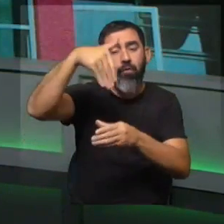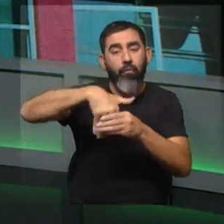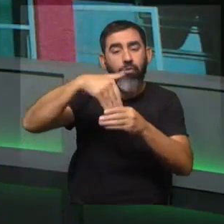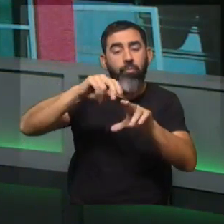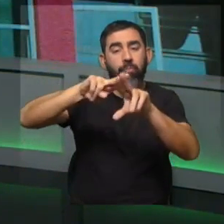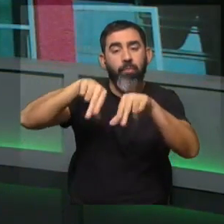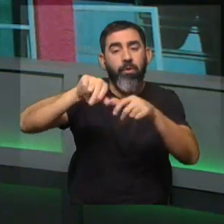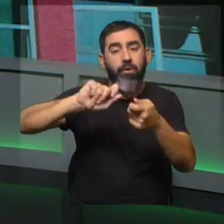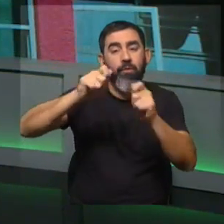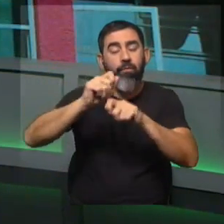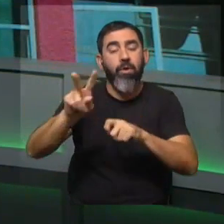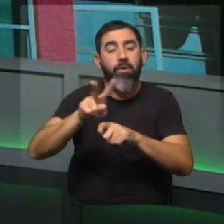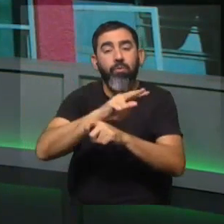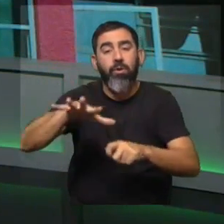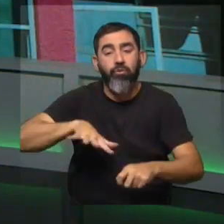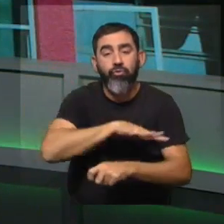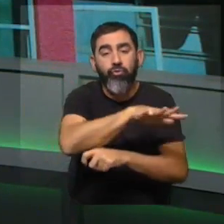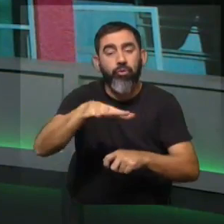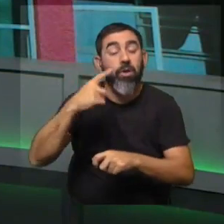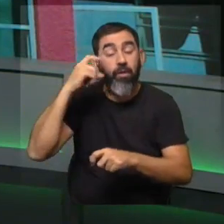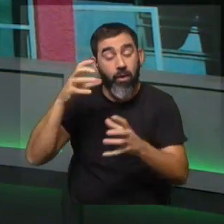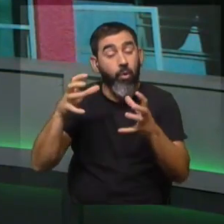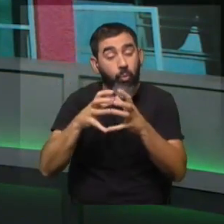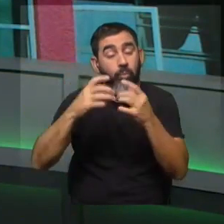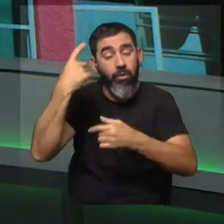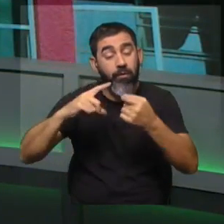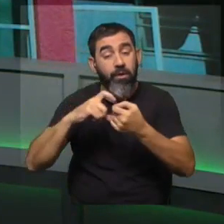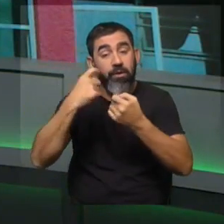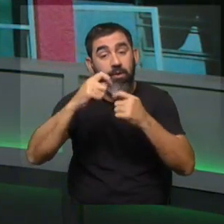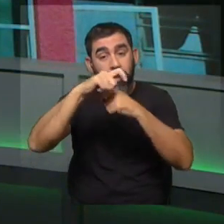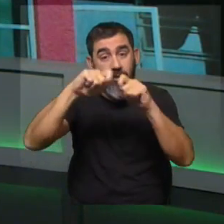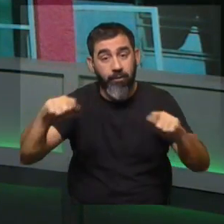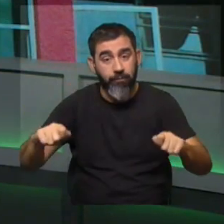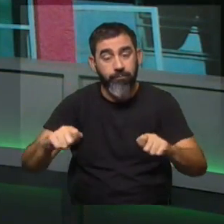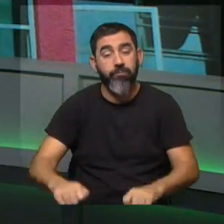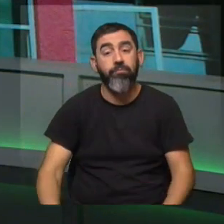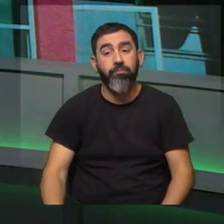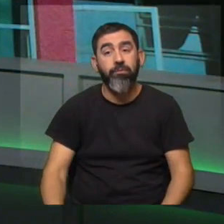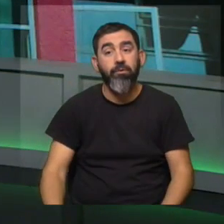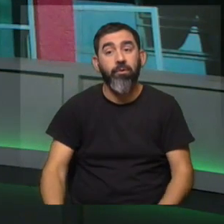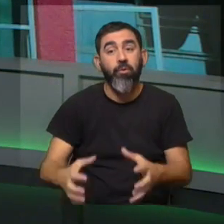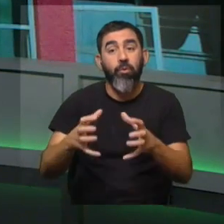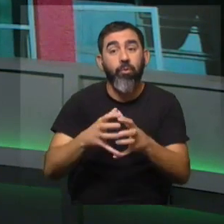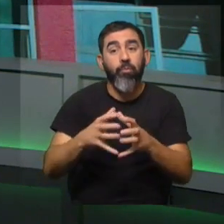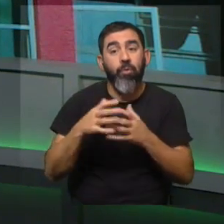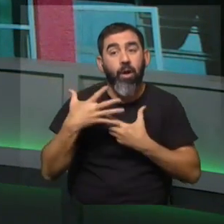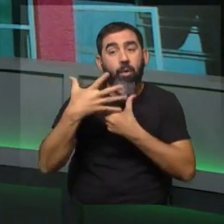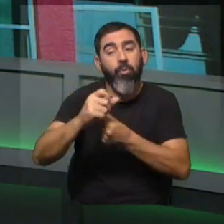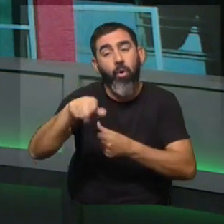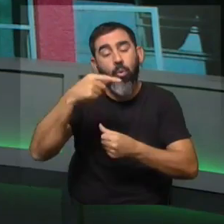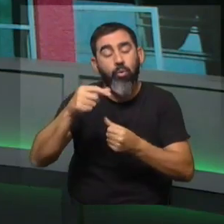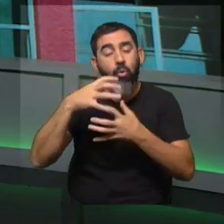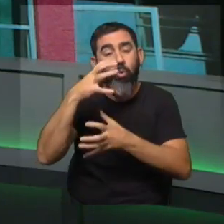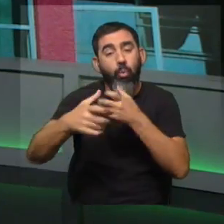derogar la reforma de la seguridad social que están impulsando varios sindicatos del picnité de esta forma el sector se suma a otras voces